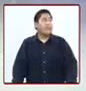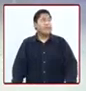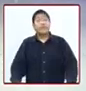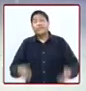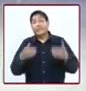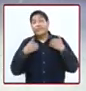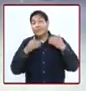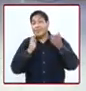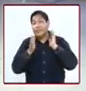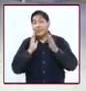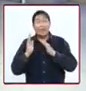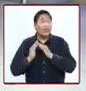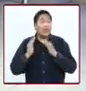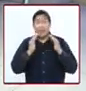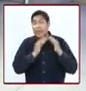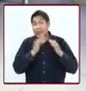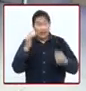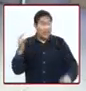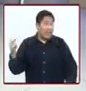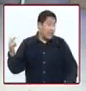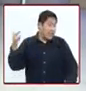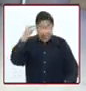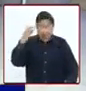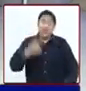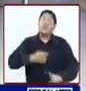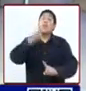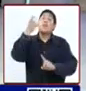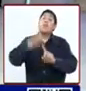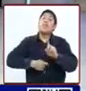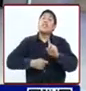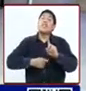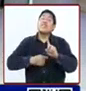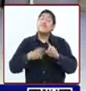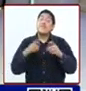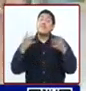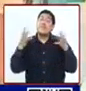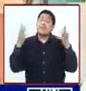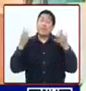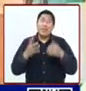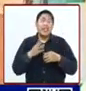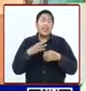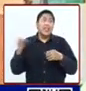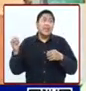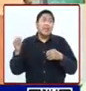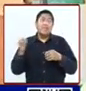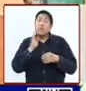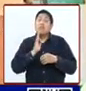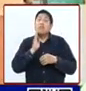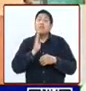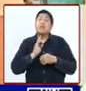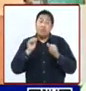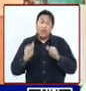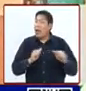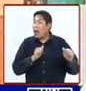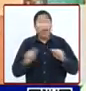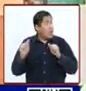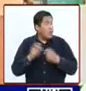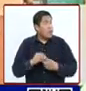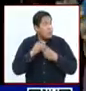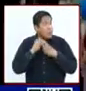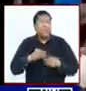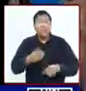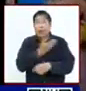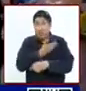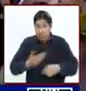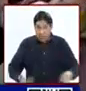Continuamos y tenemos que hablar de la ciudad del Alto, porque este es su mes aniversario y su mes de festejo, y es precisamente que se ha realizado un acto especial donde el presidente Luis